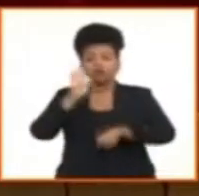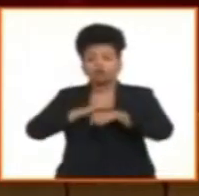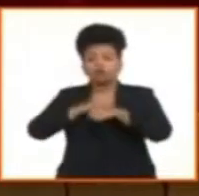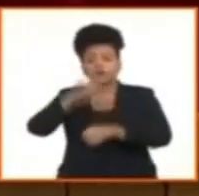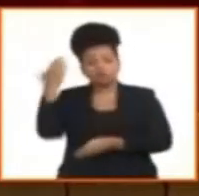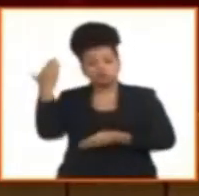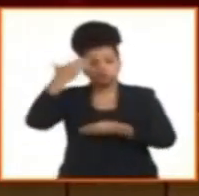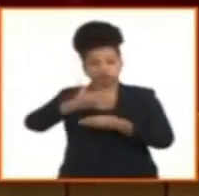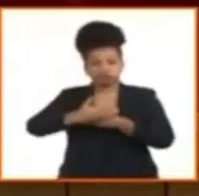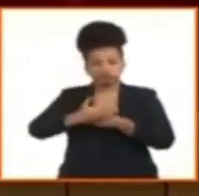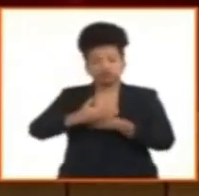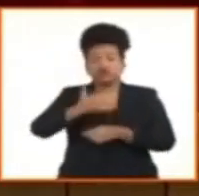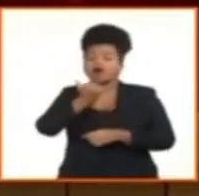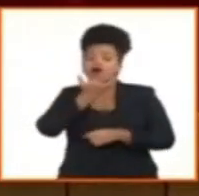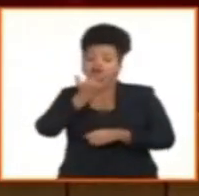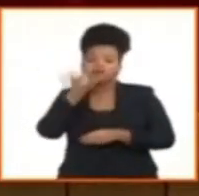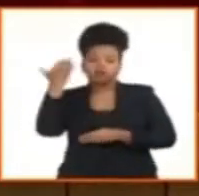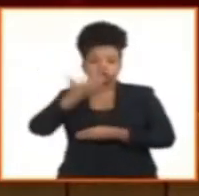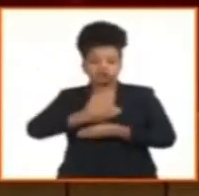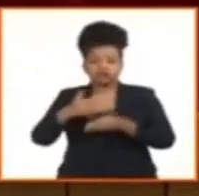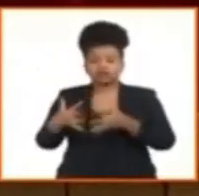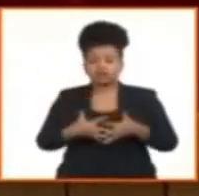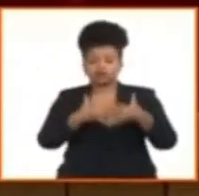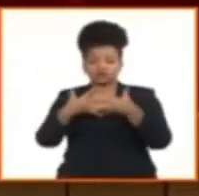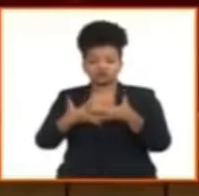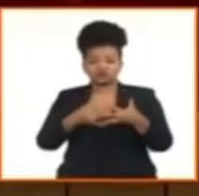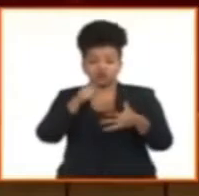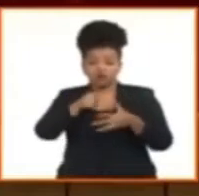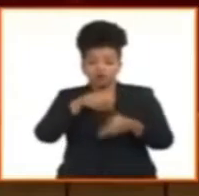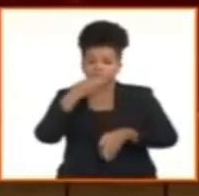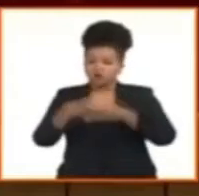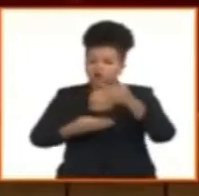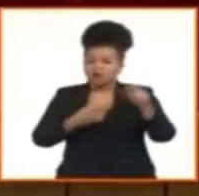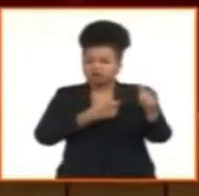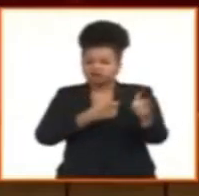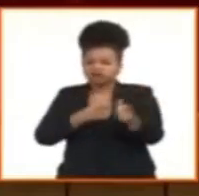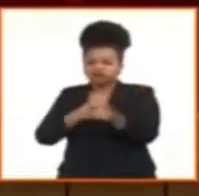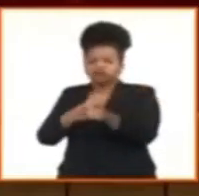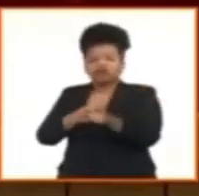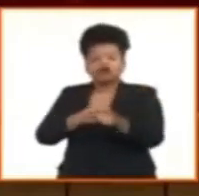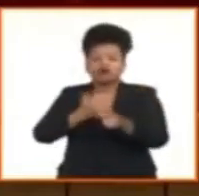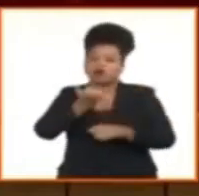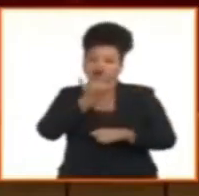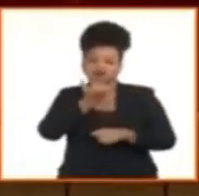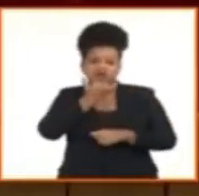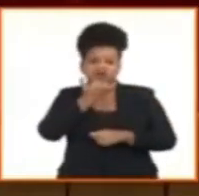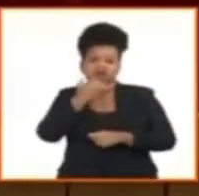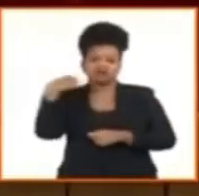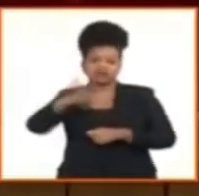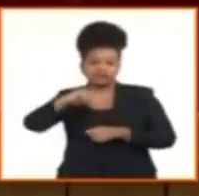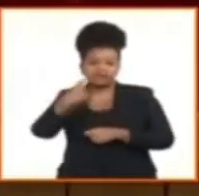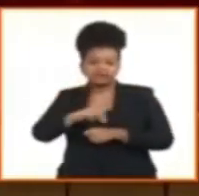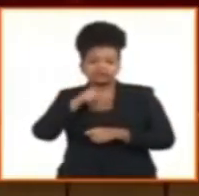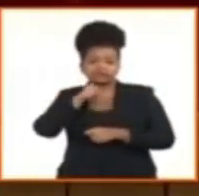efecto múltiple y diverso, como parte de una guerra prolongada, asimétrica y abusiva, califica como